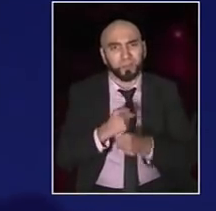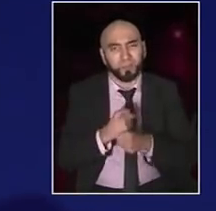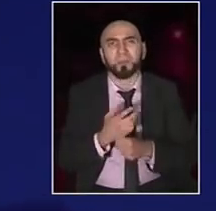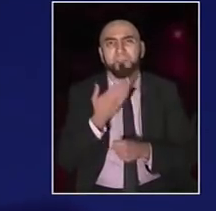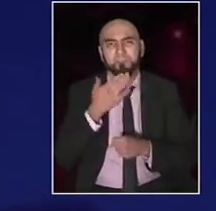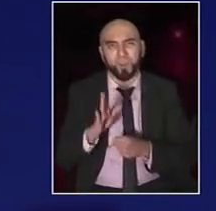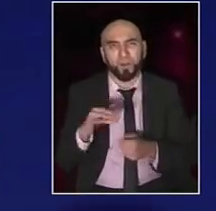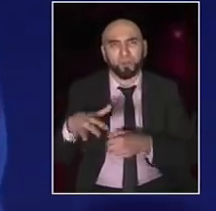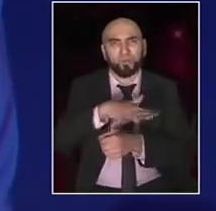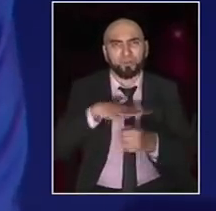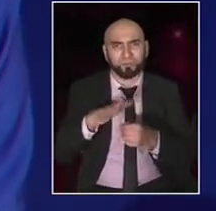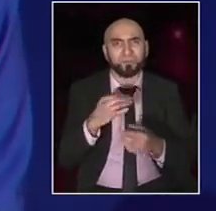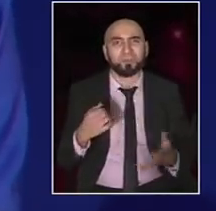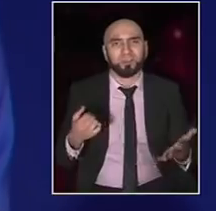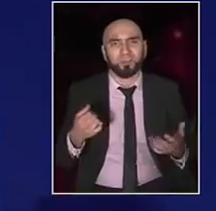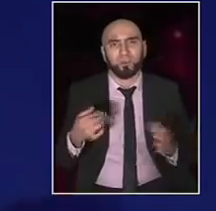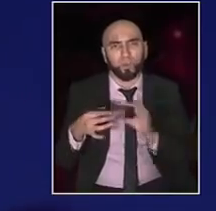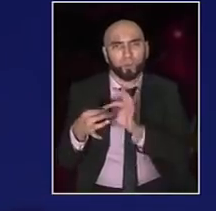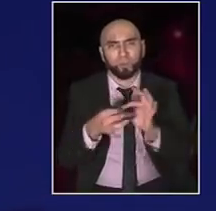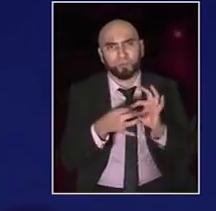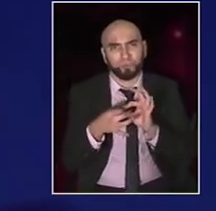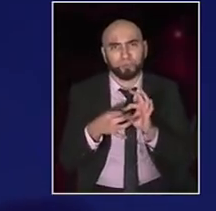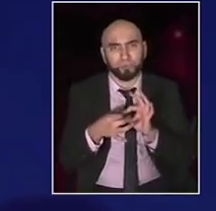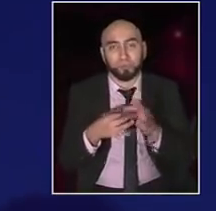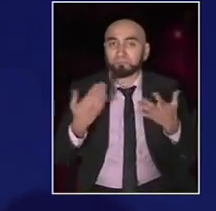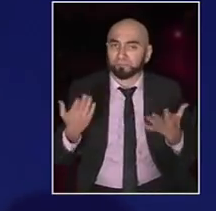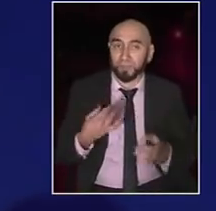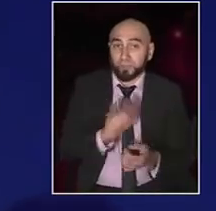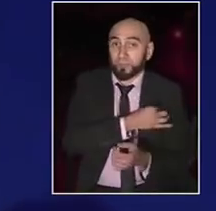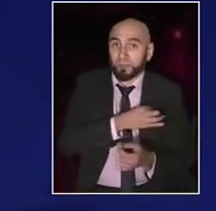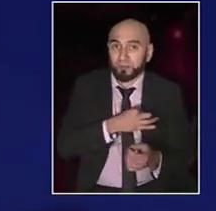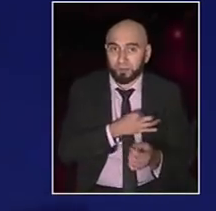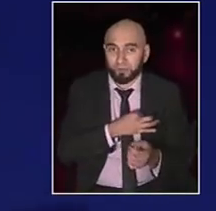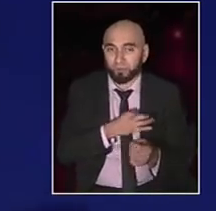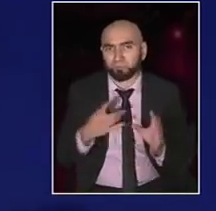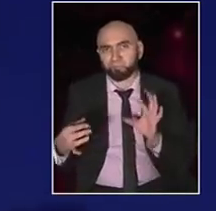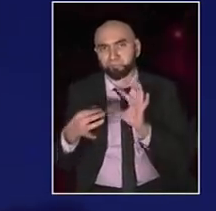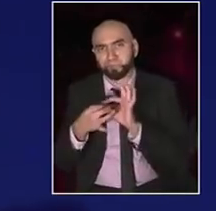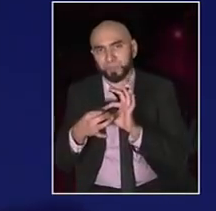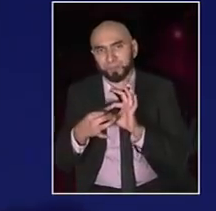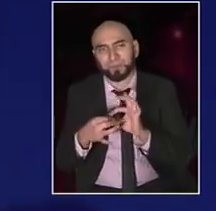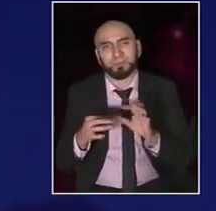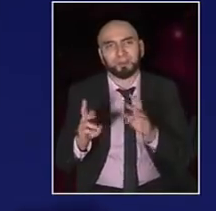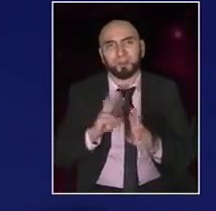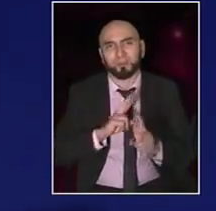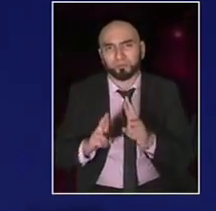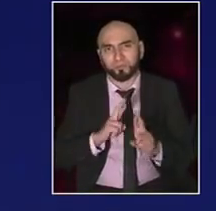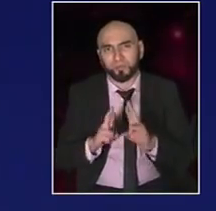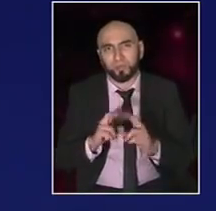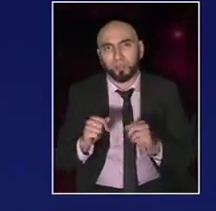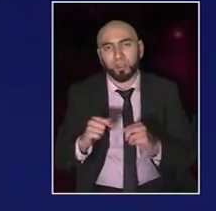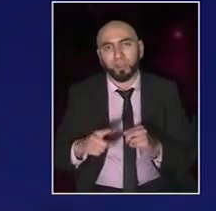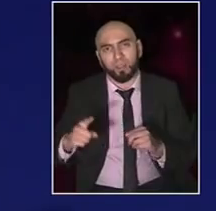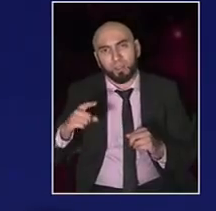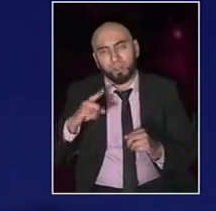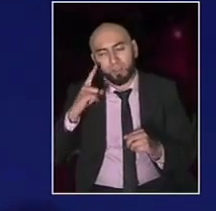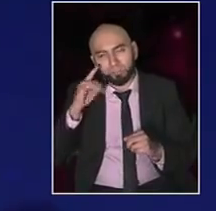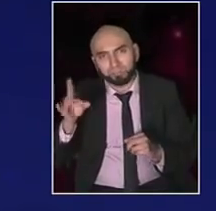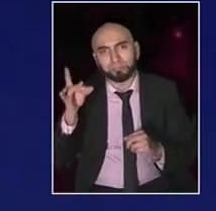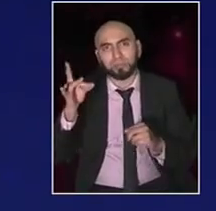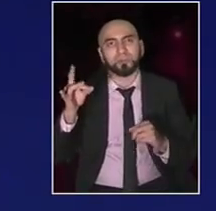permiten vivir juntos. Como ministerio, y en relación al descubrimiento científico, nuestra respuesta es formando ciudadanos